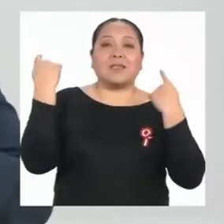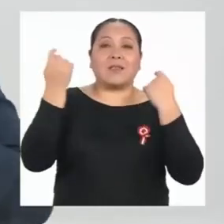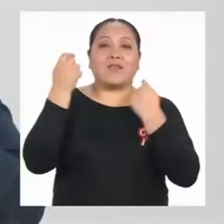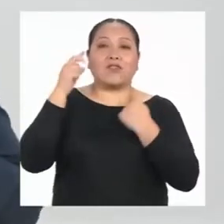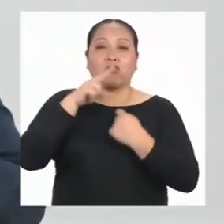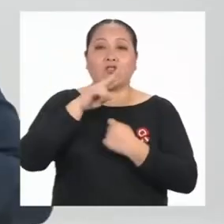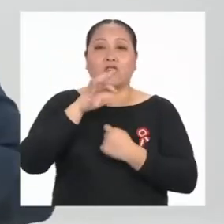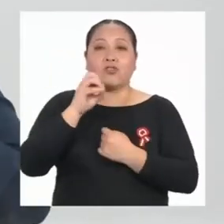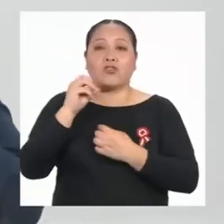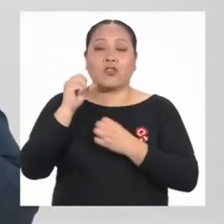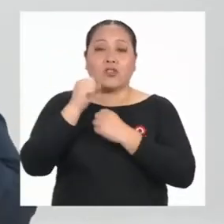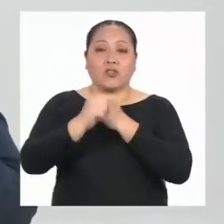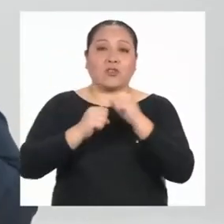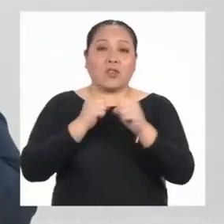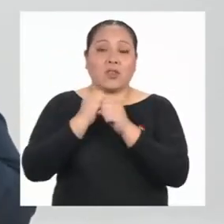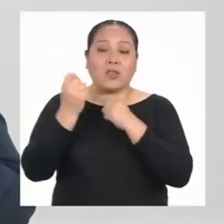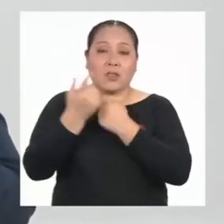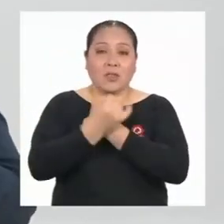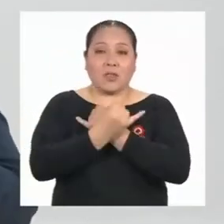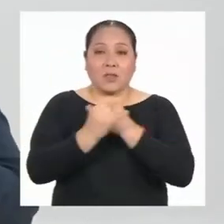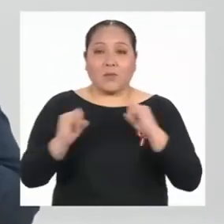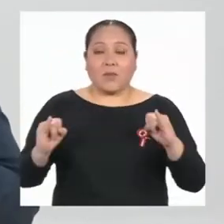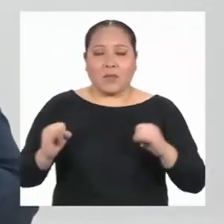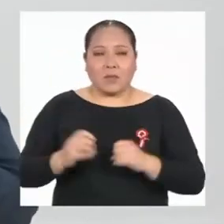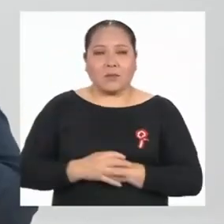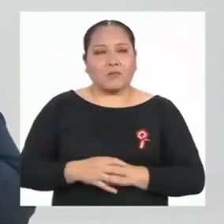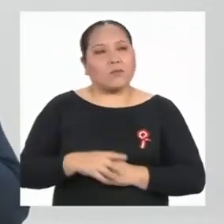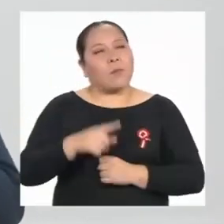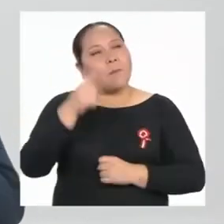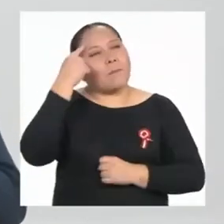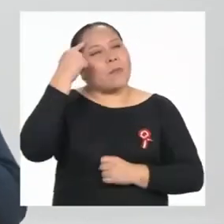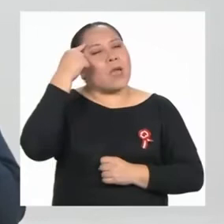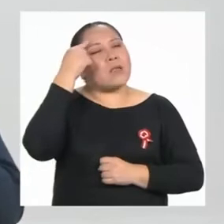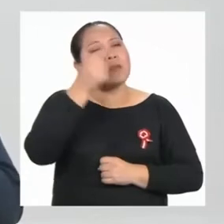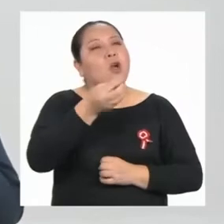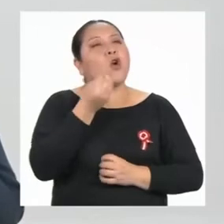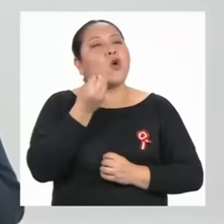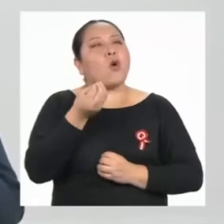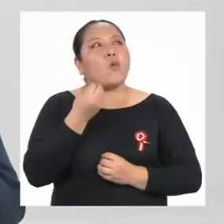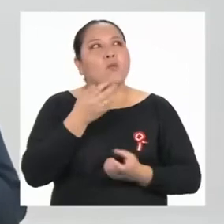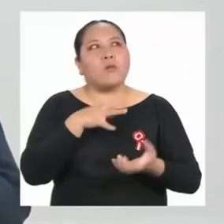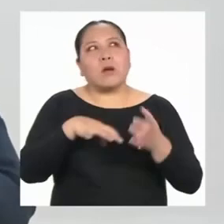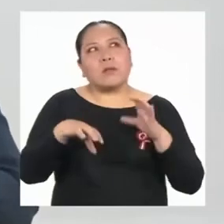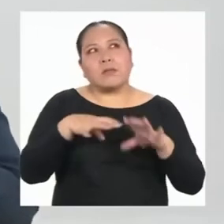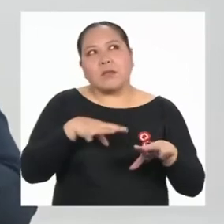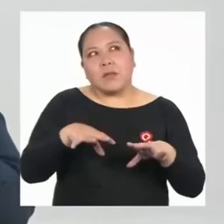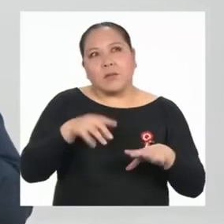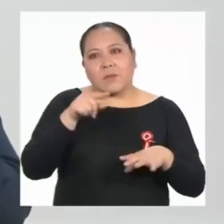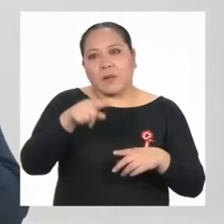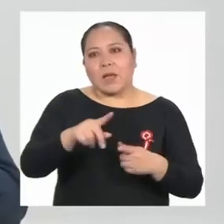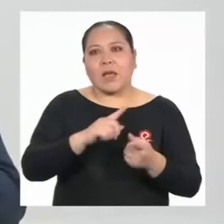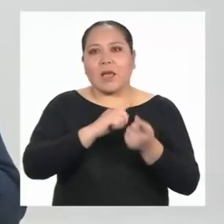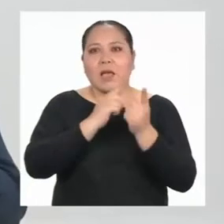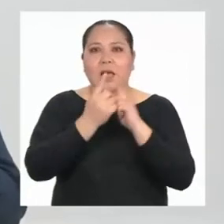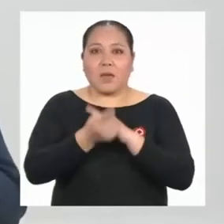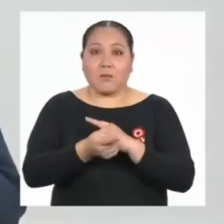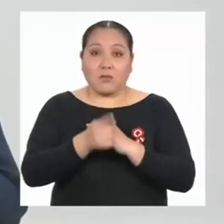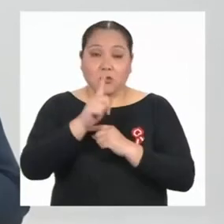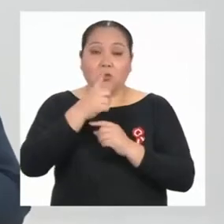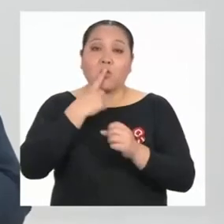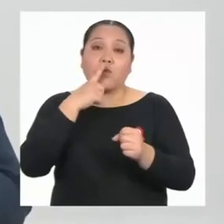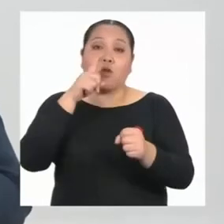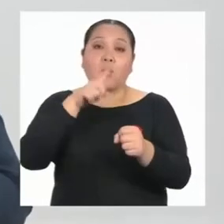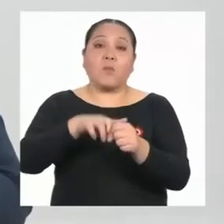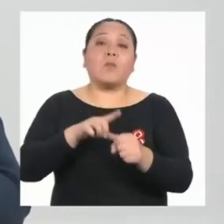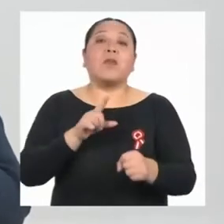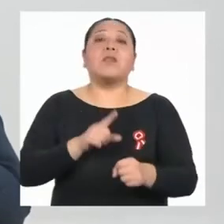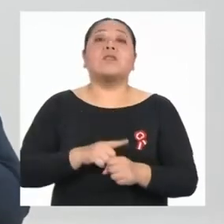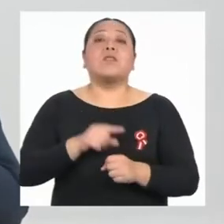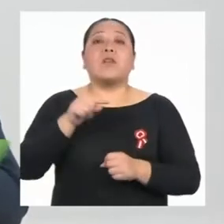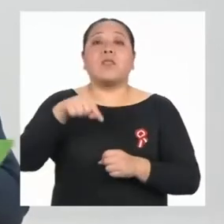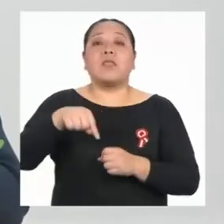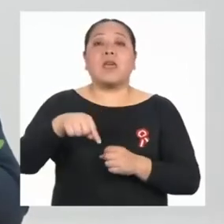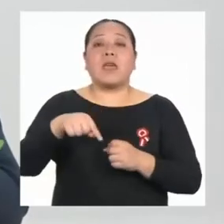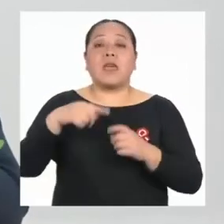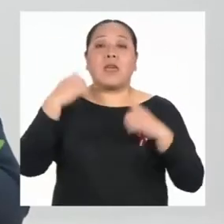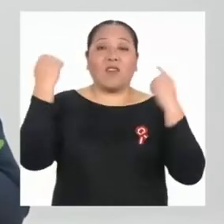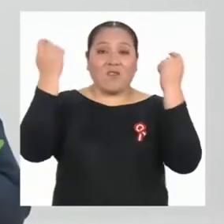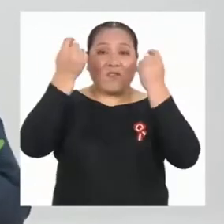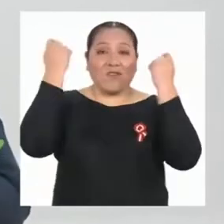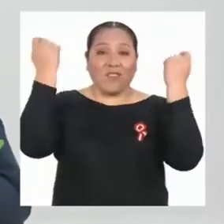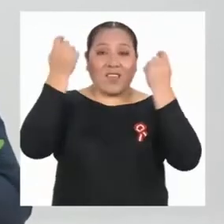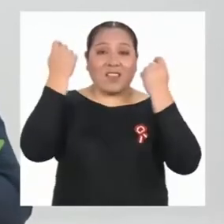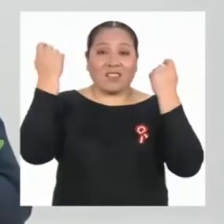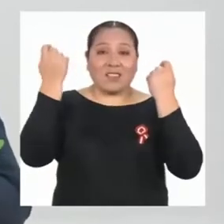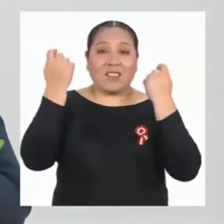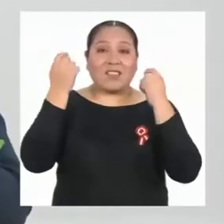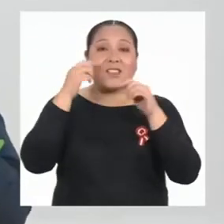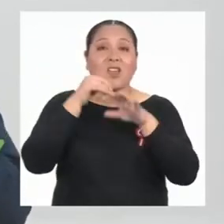hacer para lograr ese cambio? Ese puede ser tu compromiso de Fiestas Patrias. Les cuento que Milagros